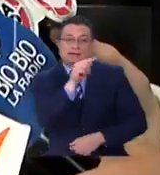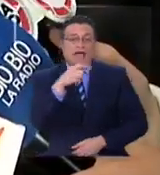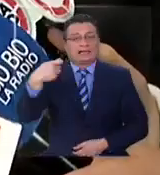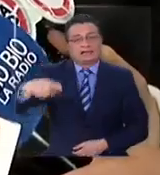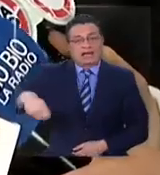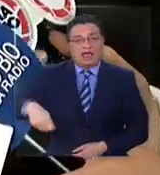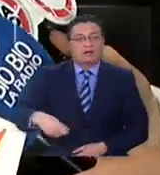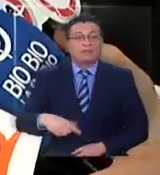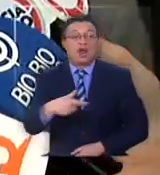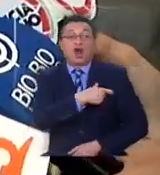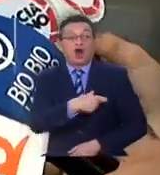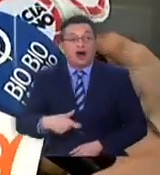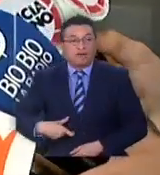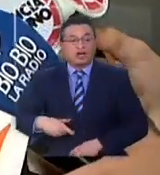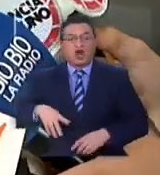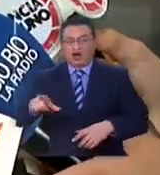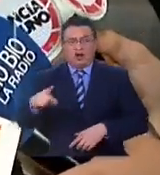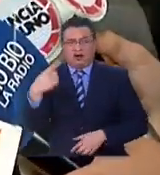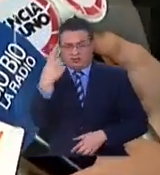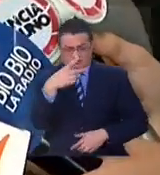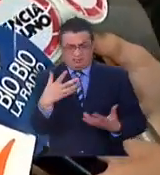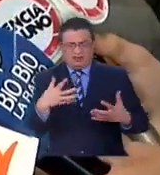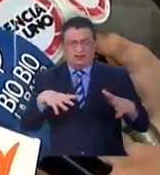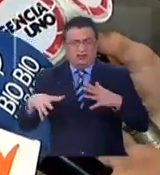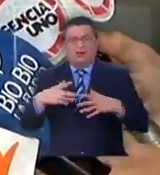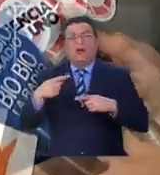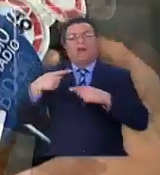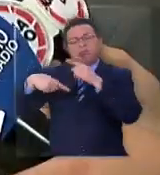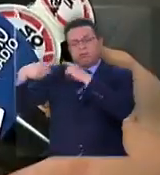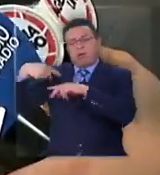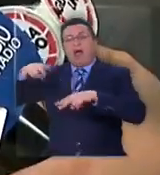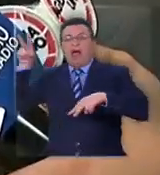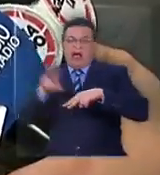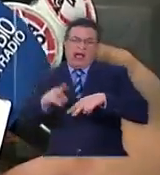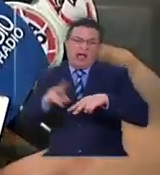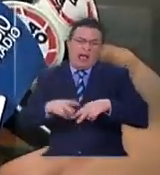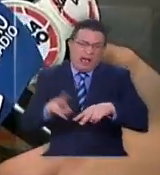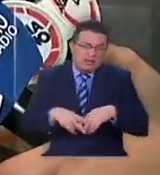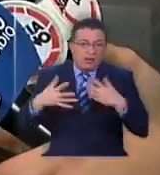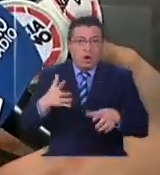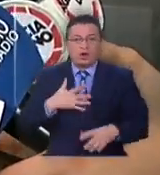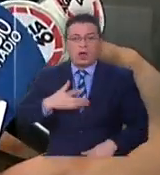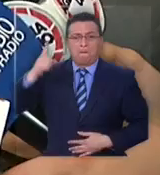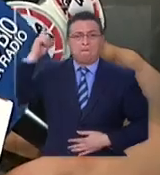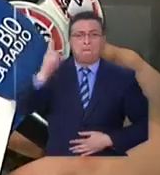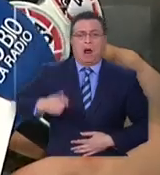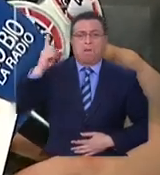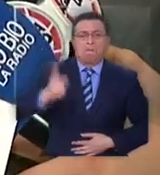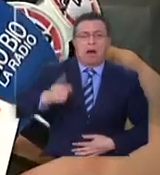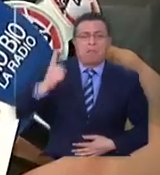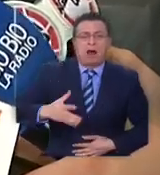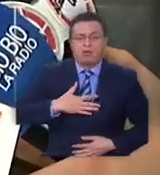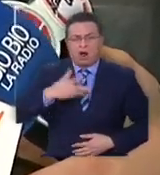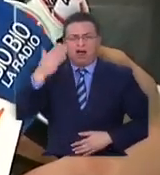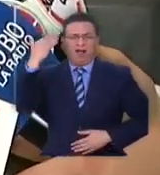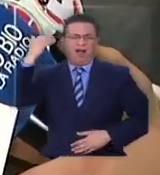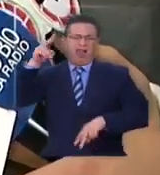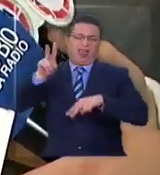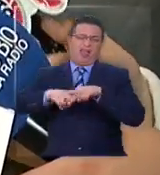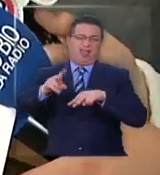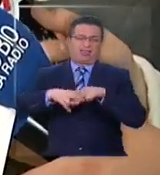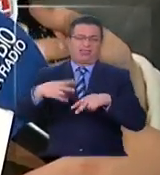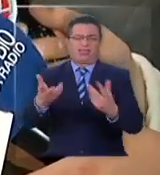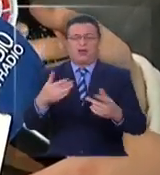Senado. El gobierno con una actitud realmente recalcitrante, esta actitud de querer imponer una visión conservadora sobre